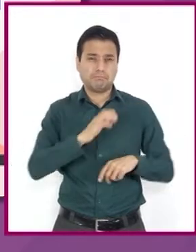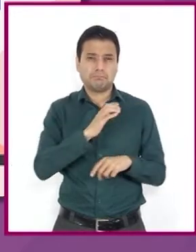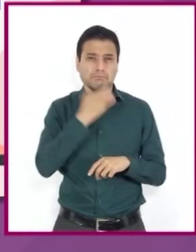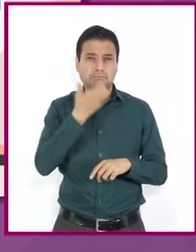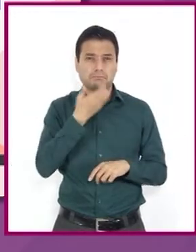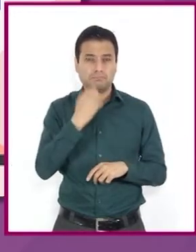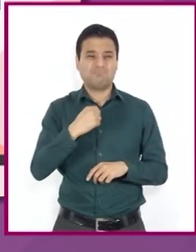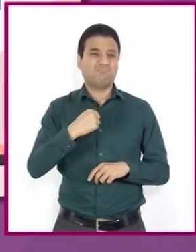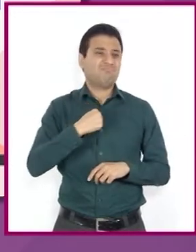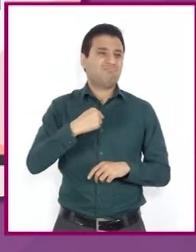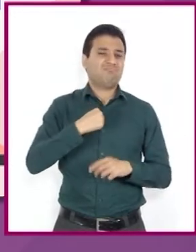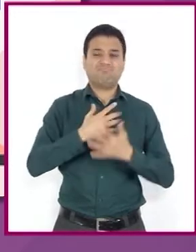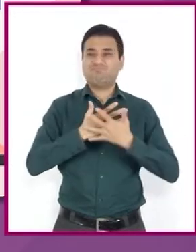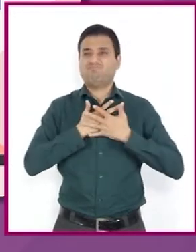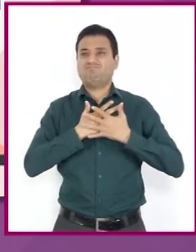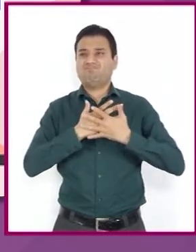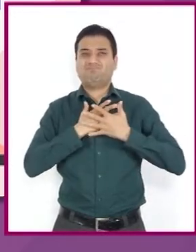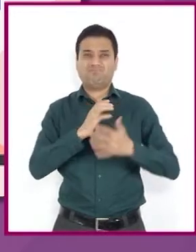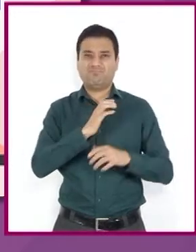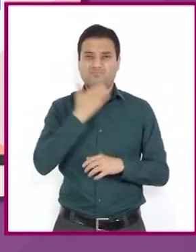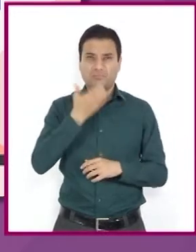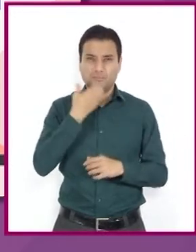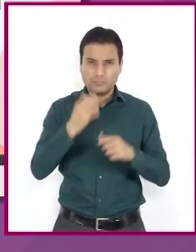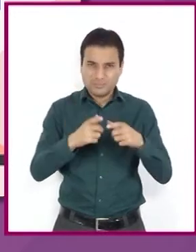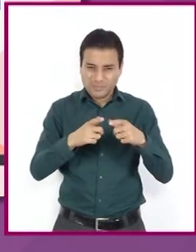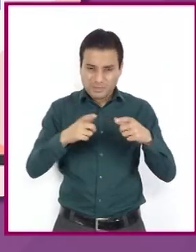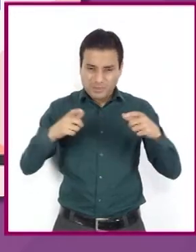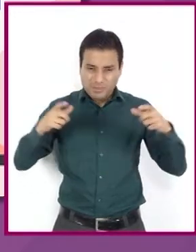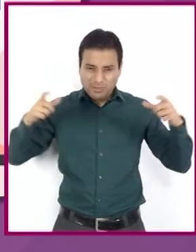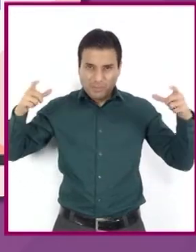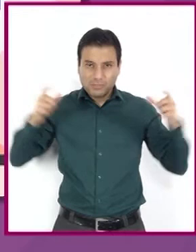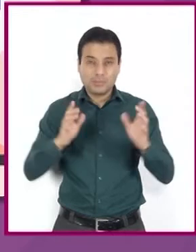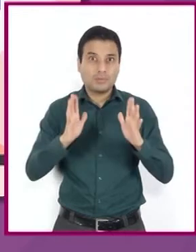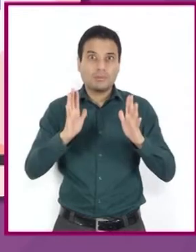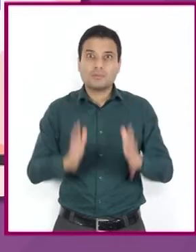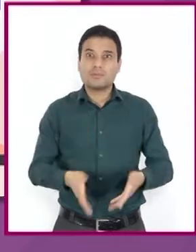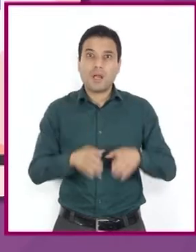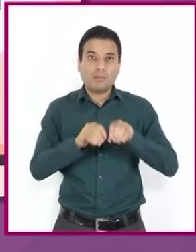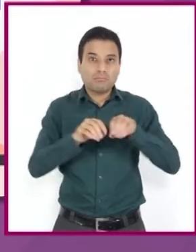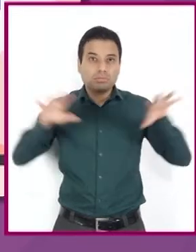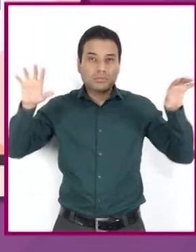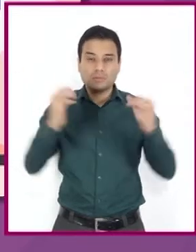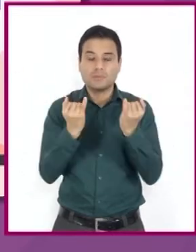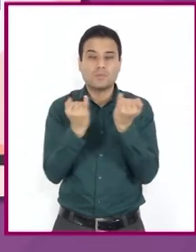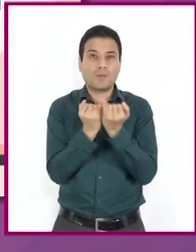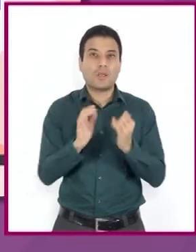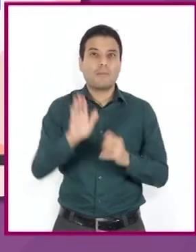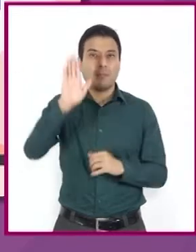se descontroló y ahora está arrasando nuestra cultura como Godzilla a Tokio.